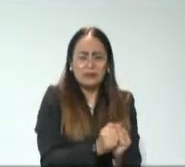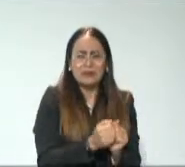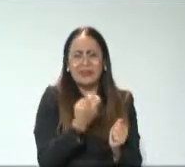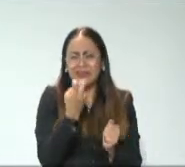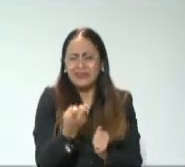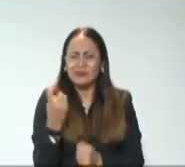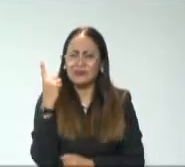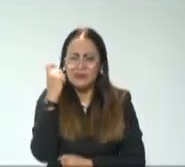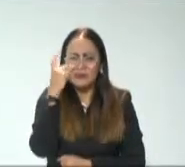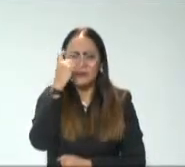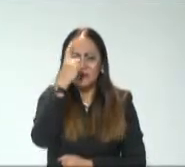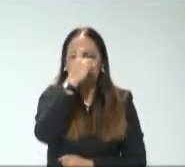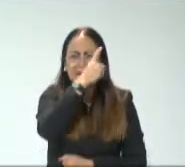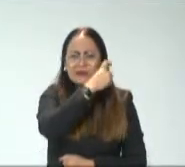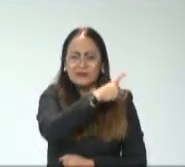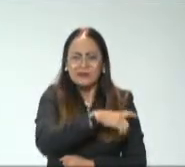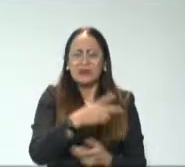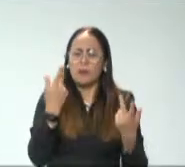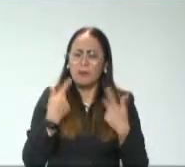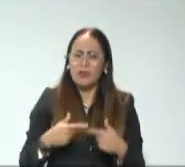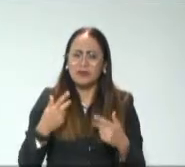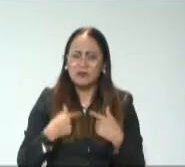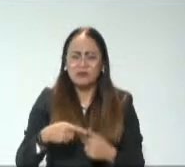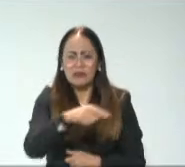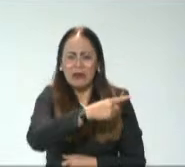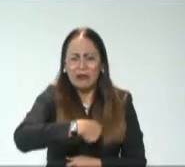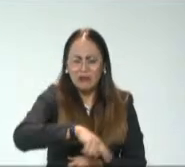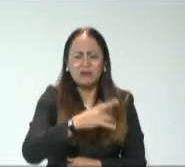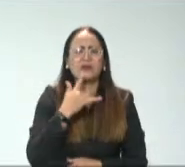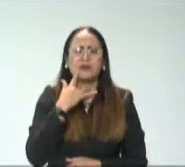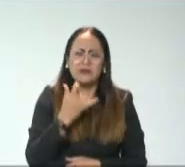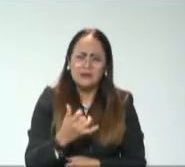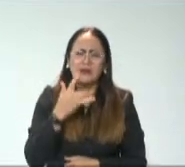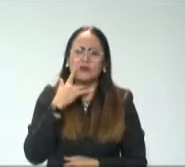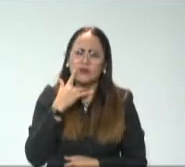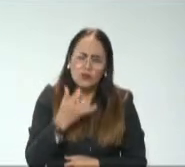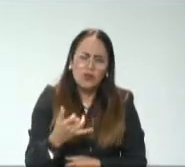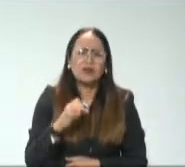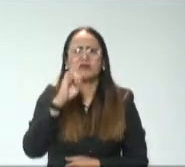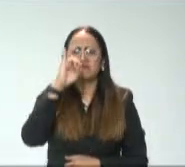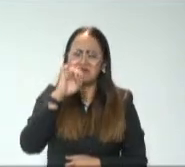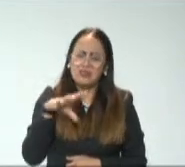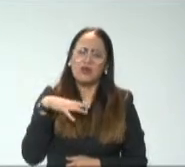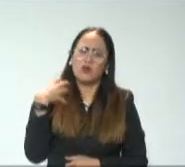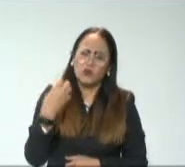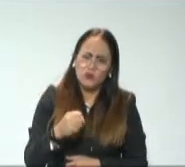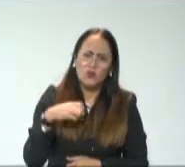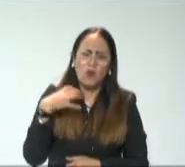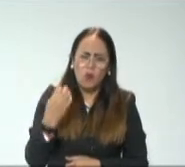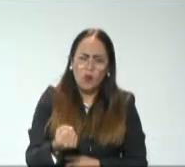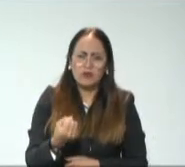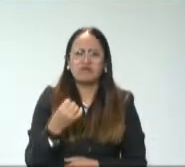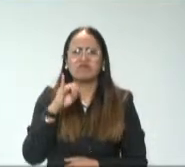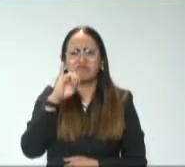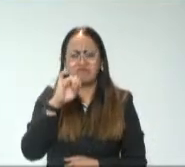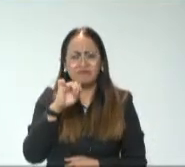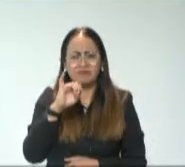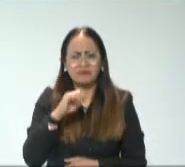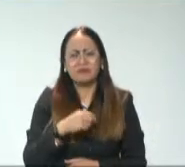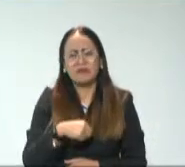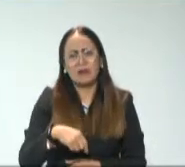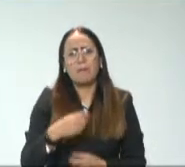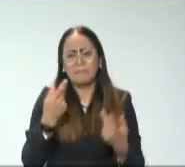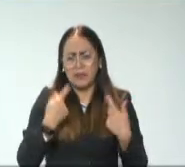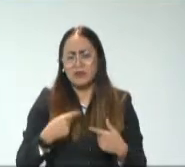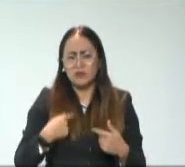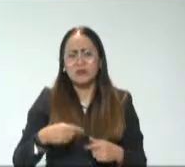complejo en donde la gente hace un esfuerzo eh gigantesco Y creo que hay que saludar el esfuerzo que ha hecho que han hecho